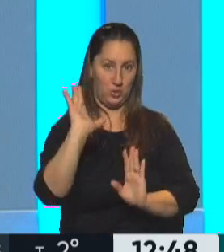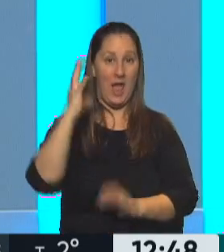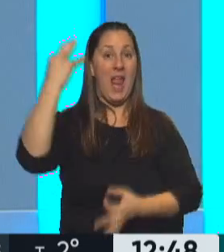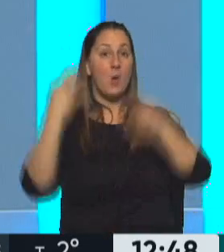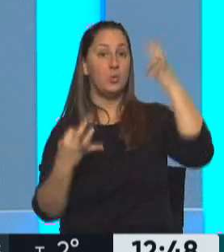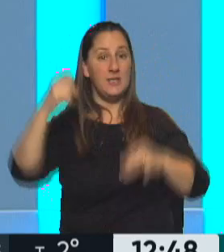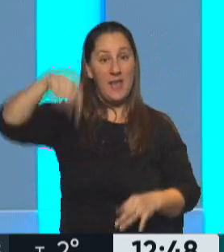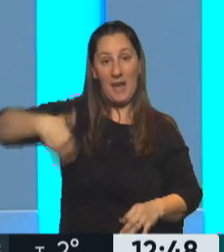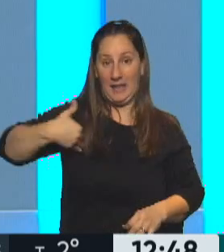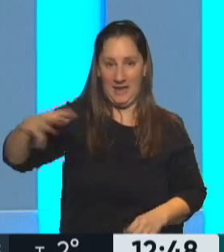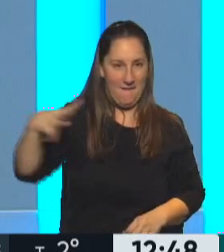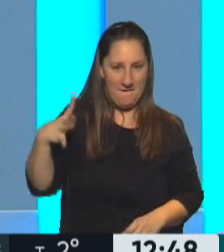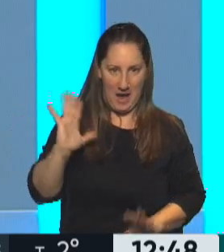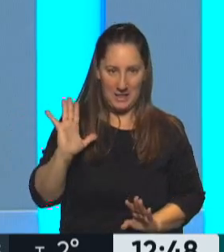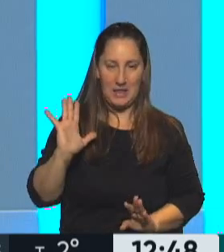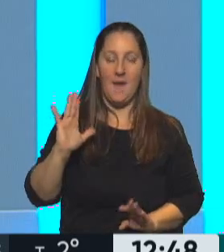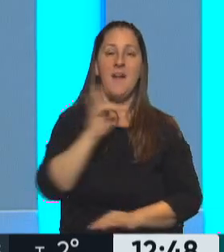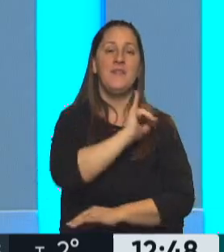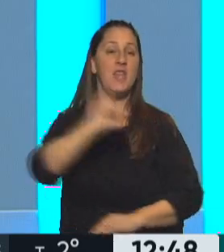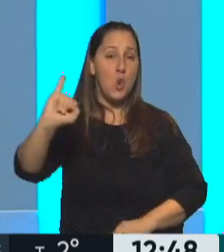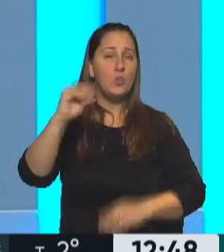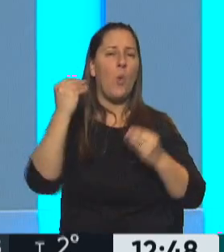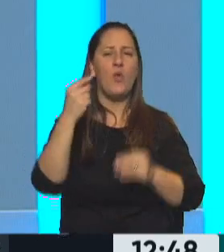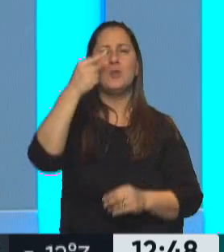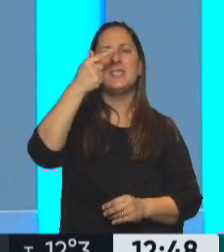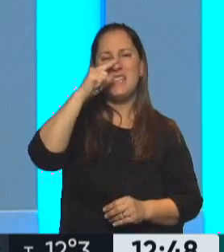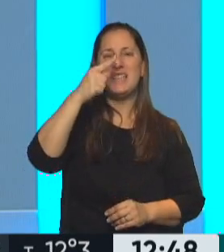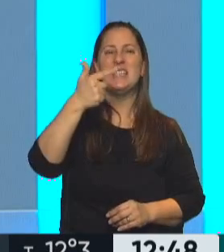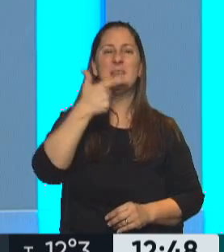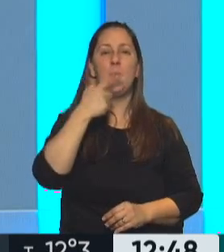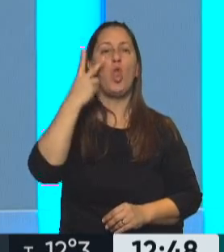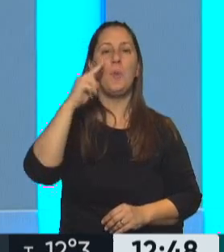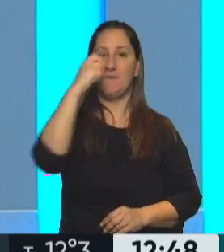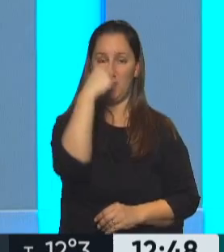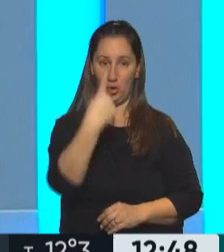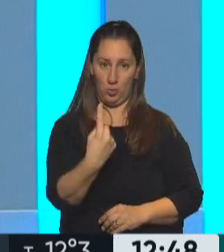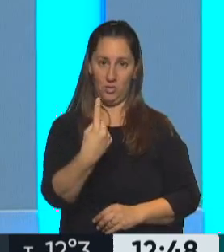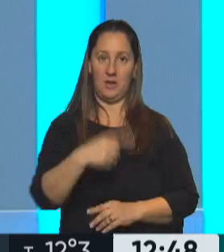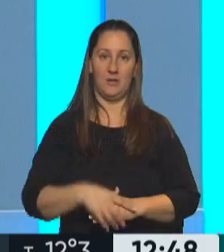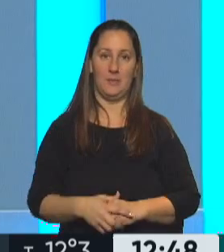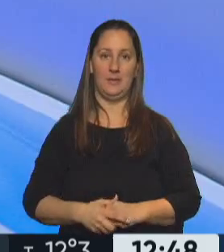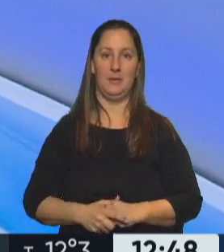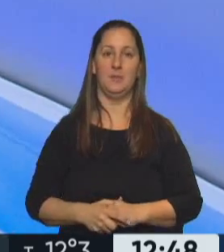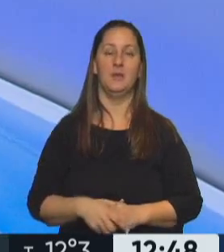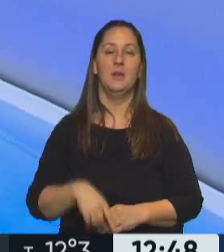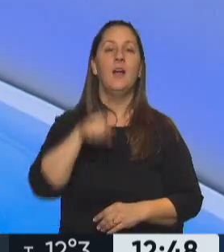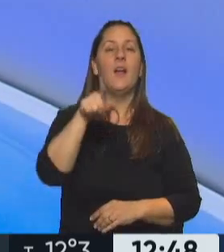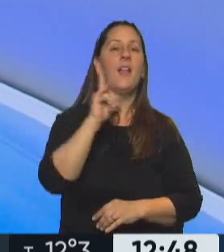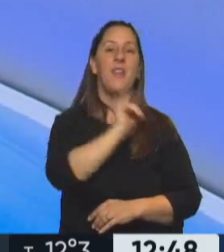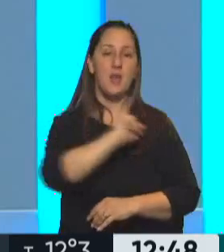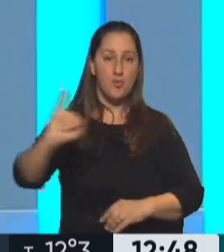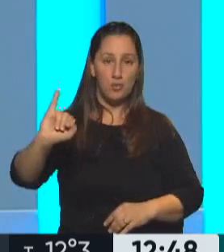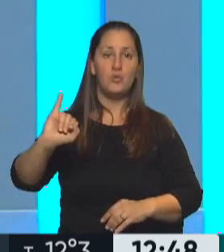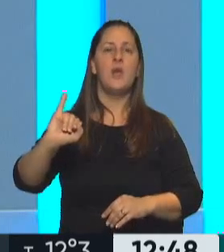Argentina pero esta denuncia se realizó el 7 de septiembre del año 21 por la la denuncia es